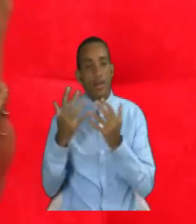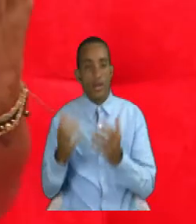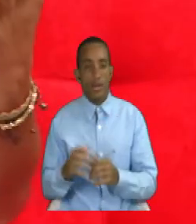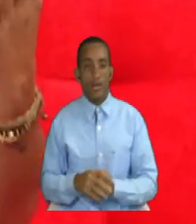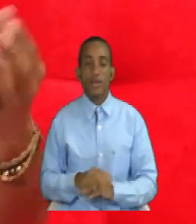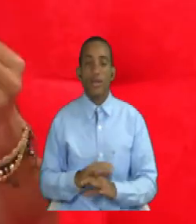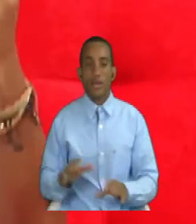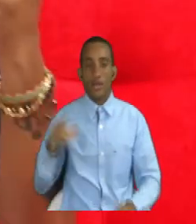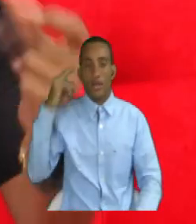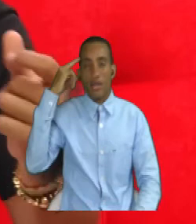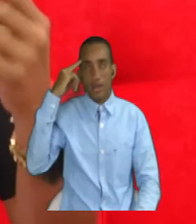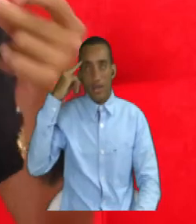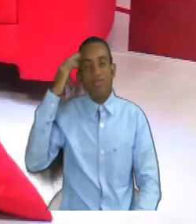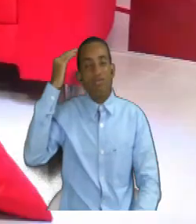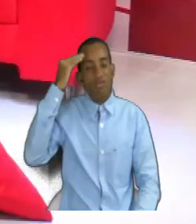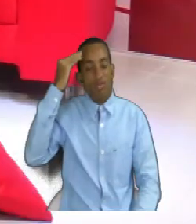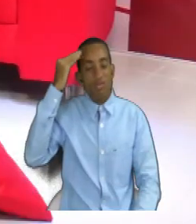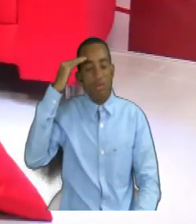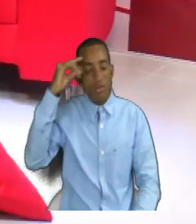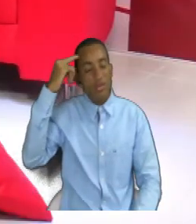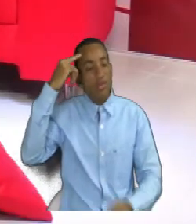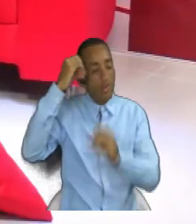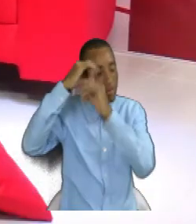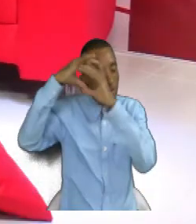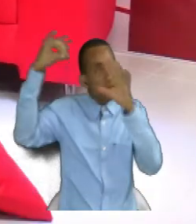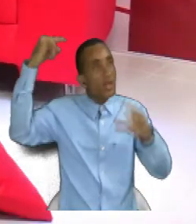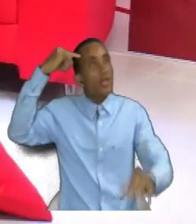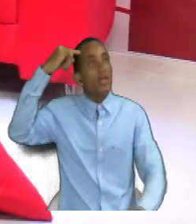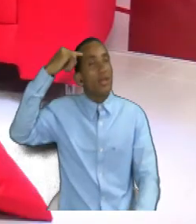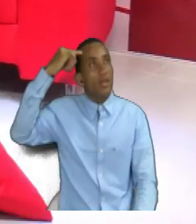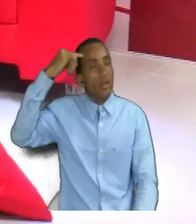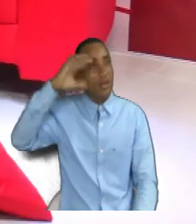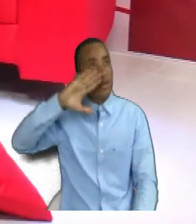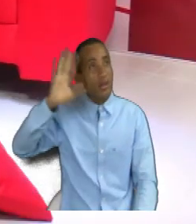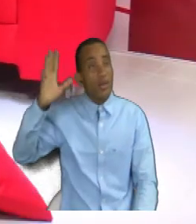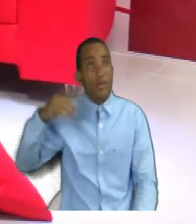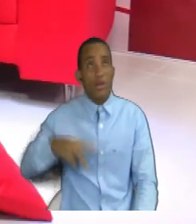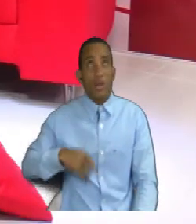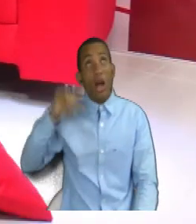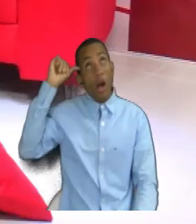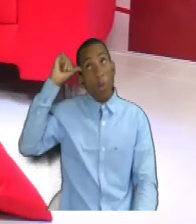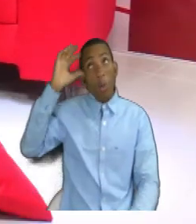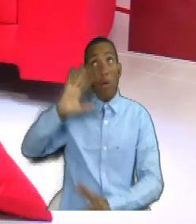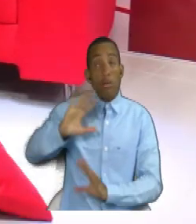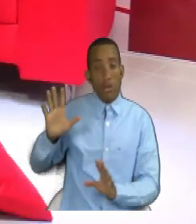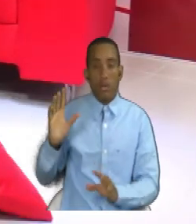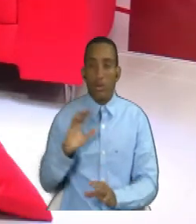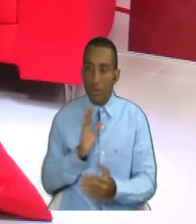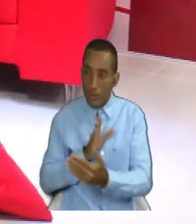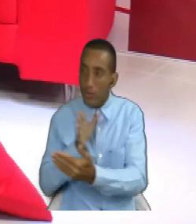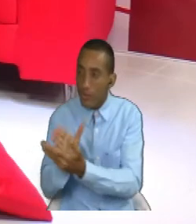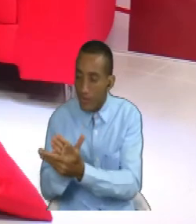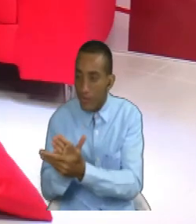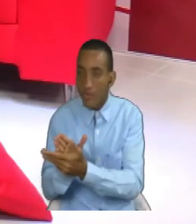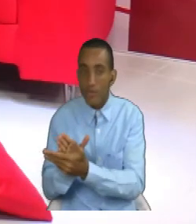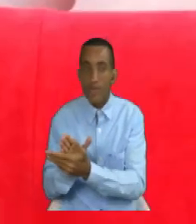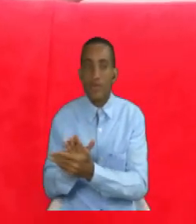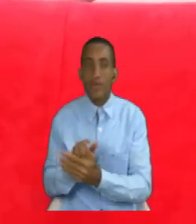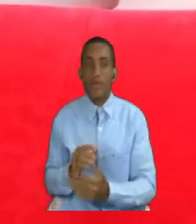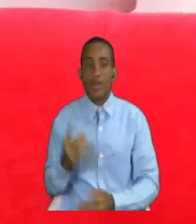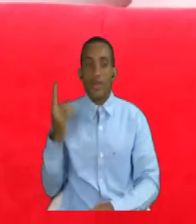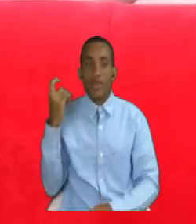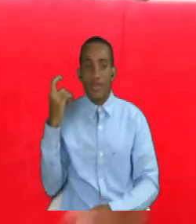tengas presente que estás en mis pensamientos. Yo no vivo de recuerdo, por eso voy a buscarte, amor.